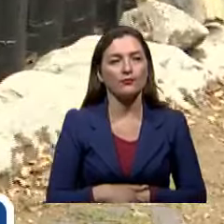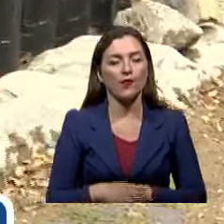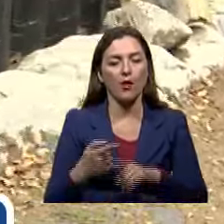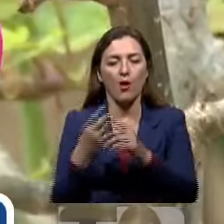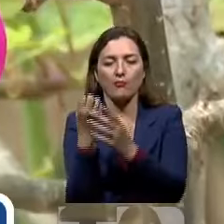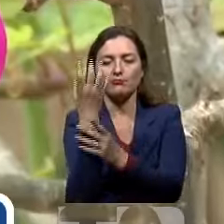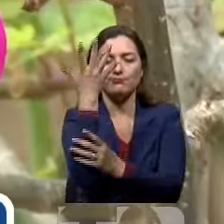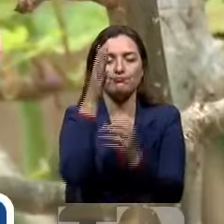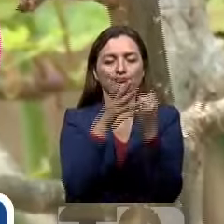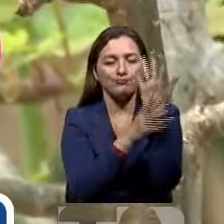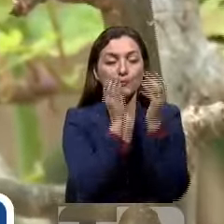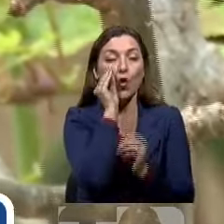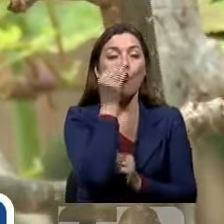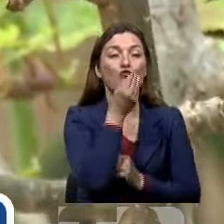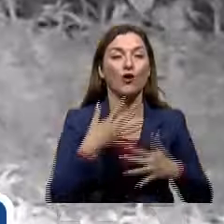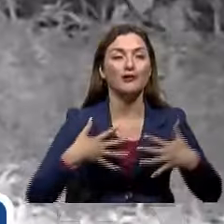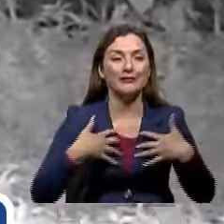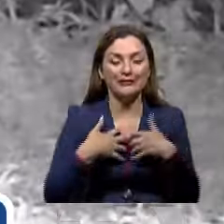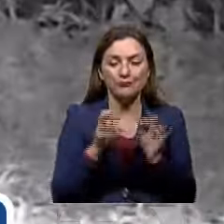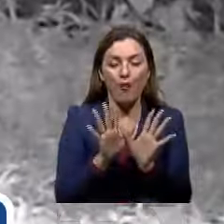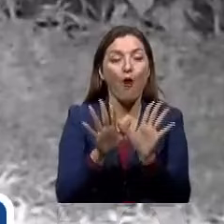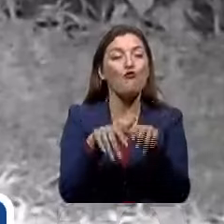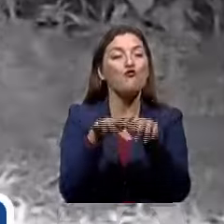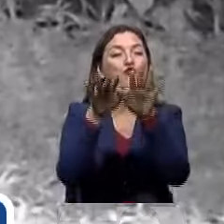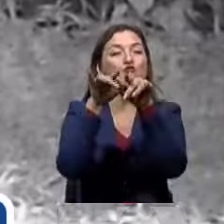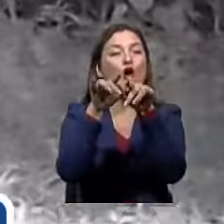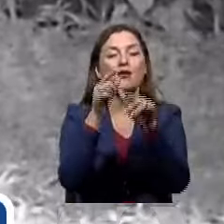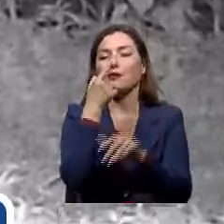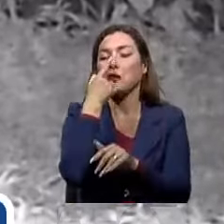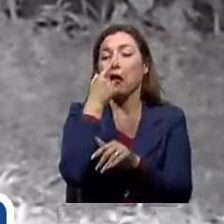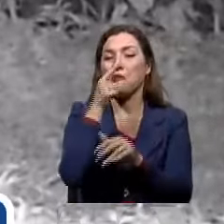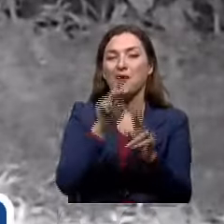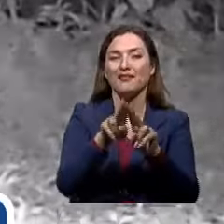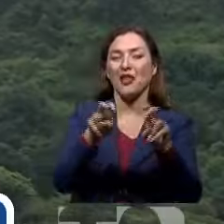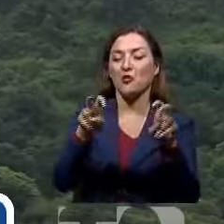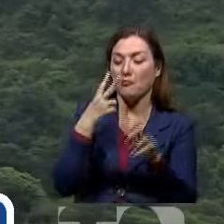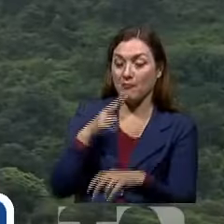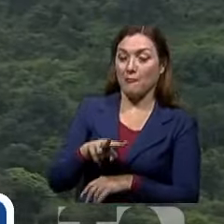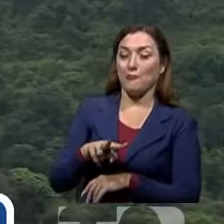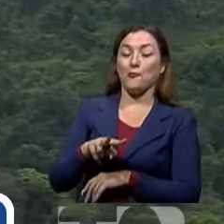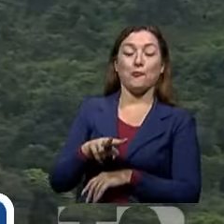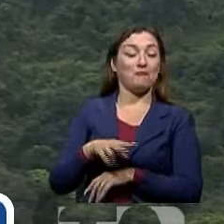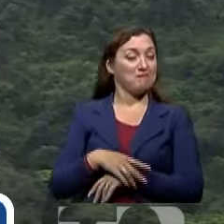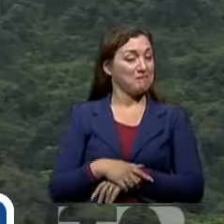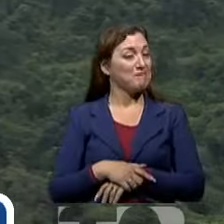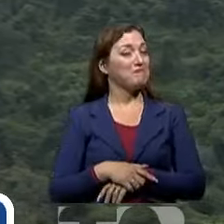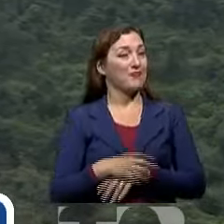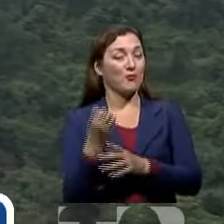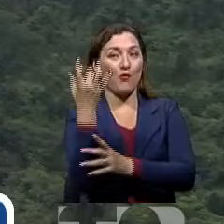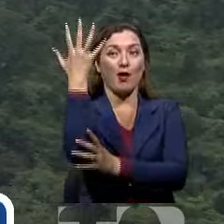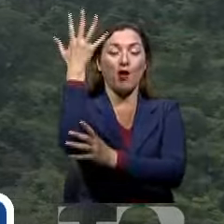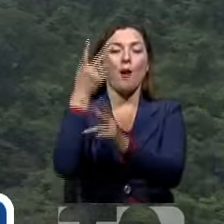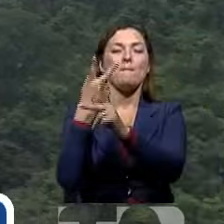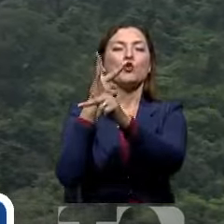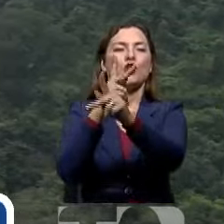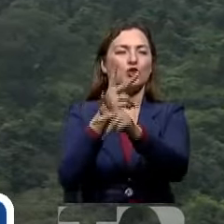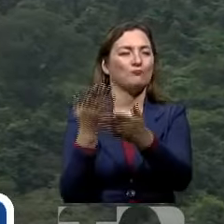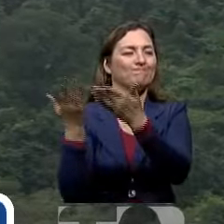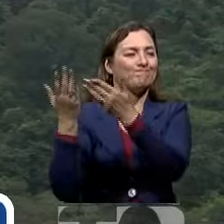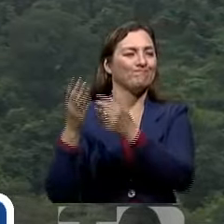Variedad de plantas, flores, animales y aves son los atractivos naturales que se pueden encontrar en el bosque y vegetación protector